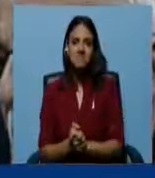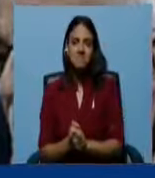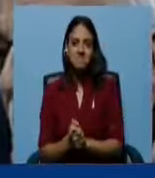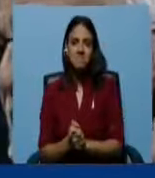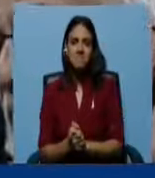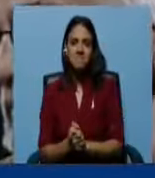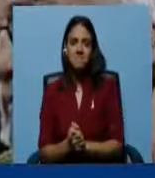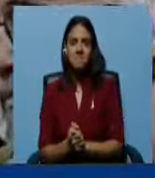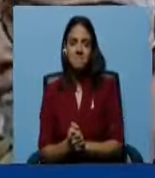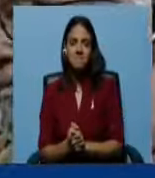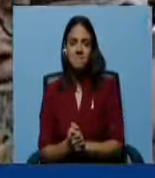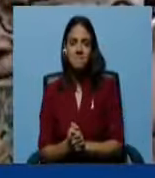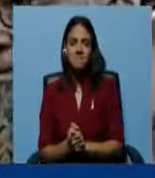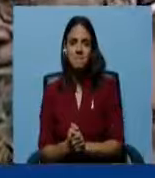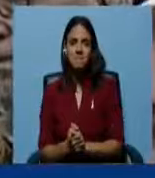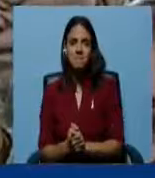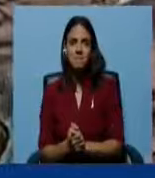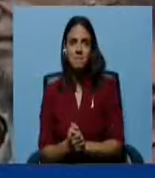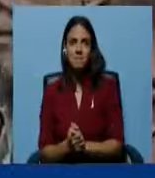Y